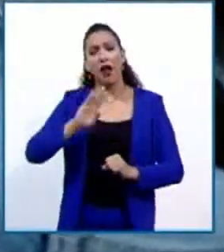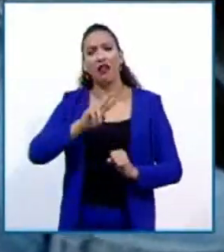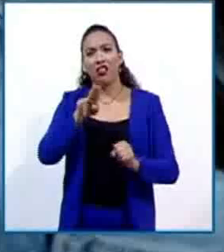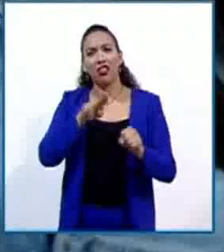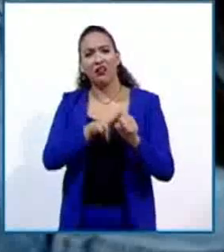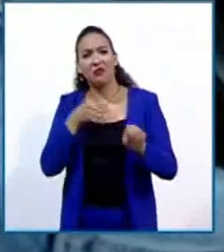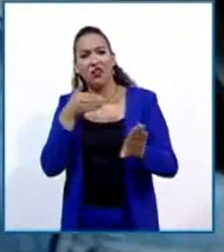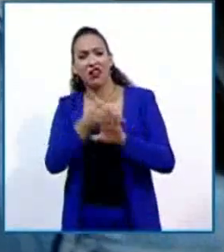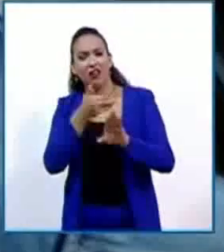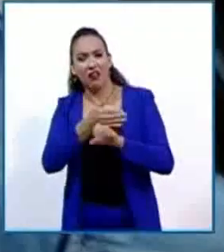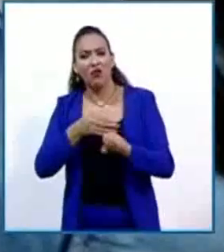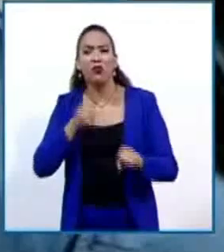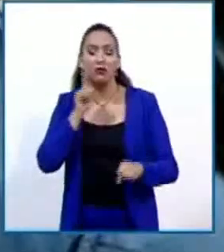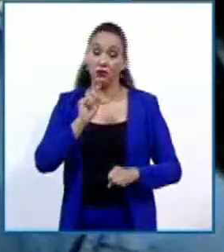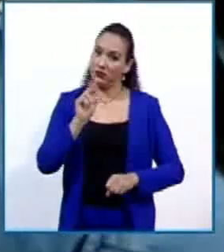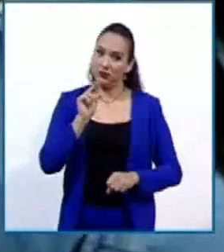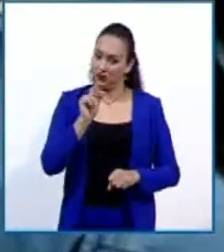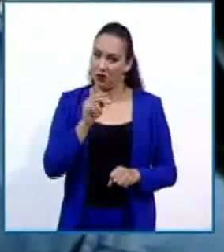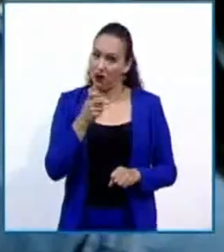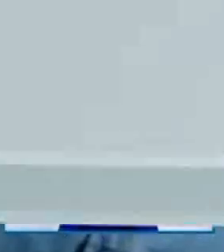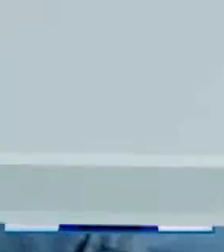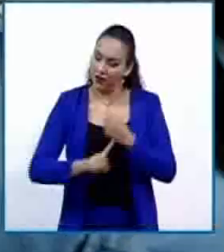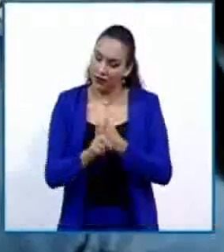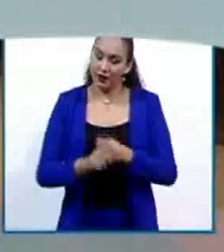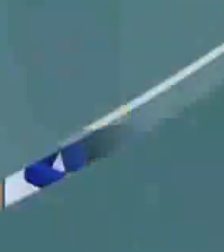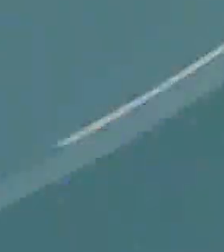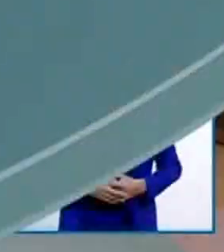como fenómeno social.